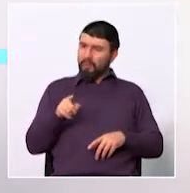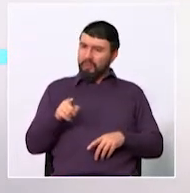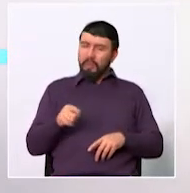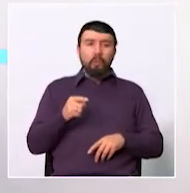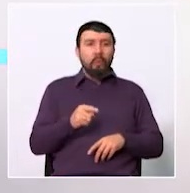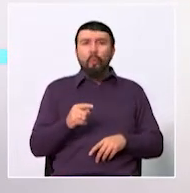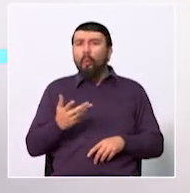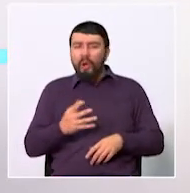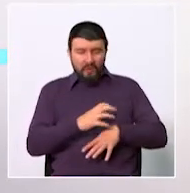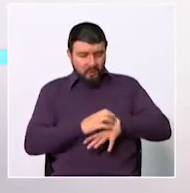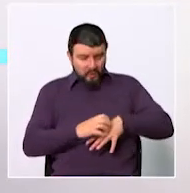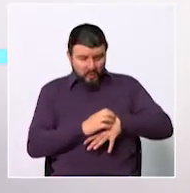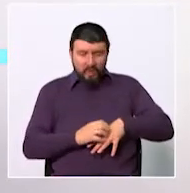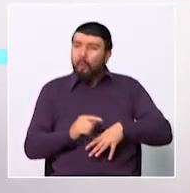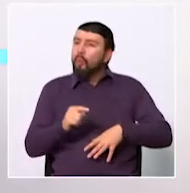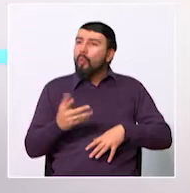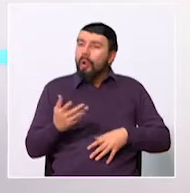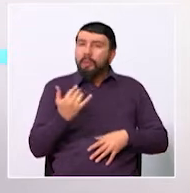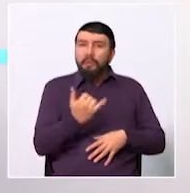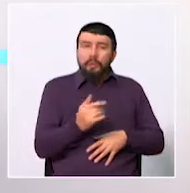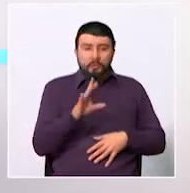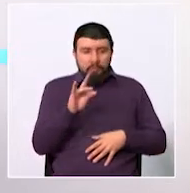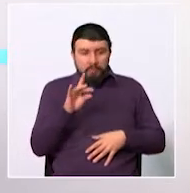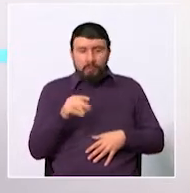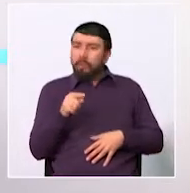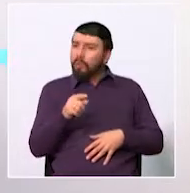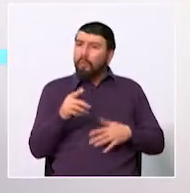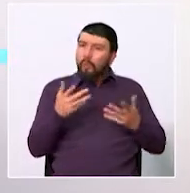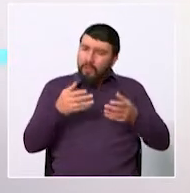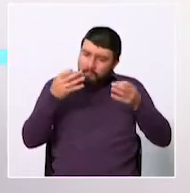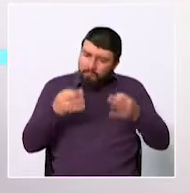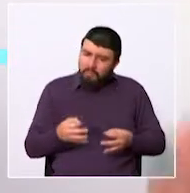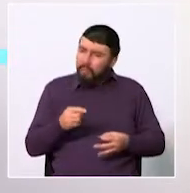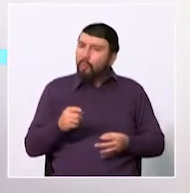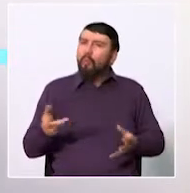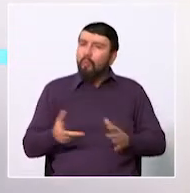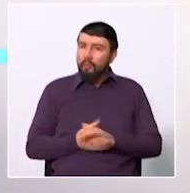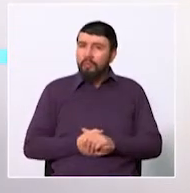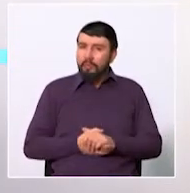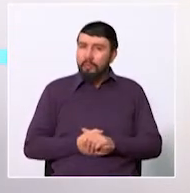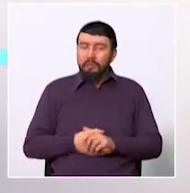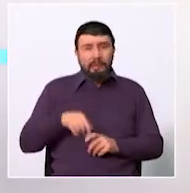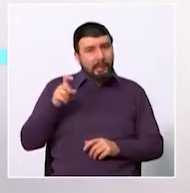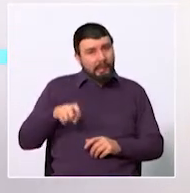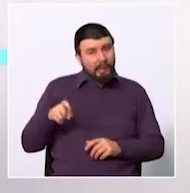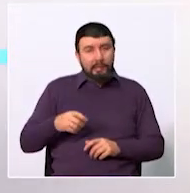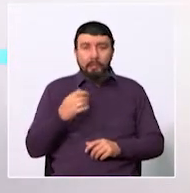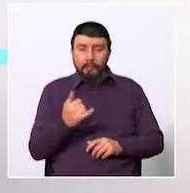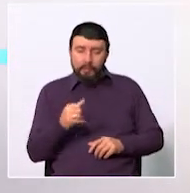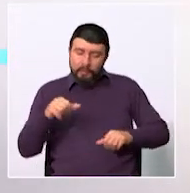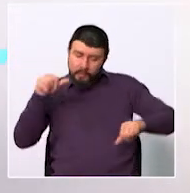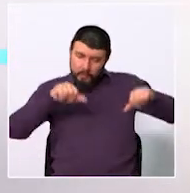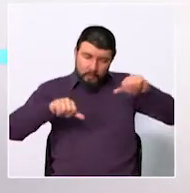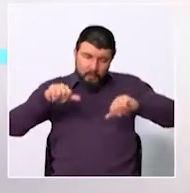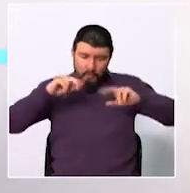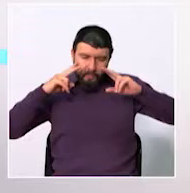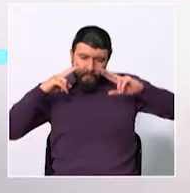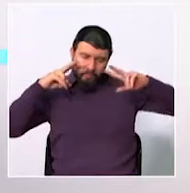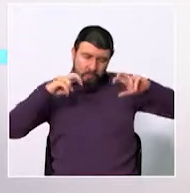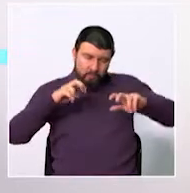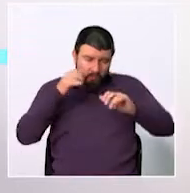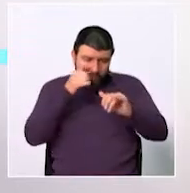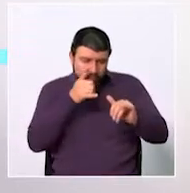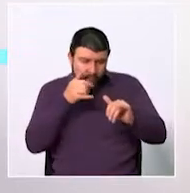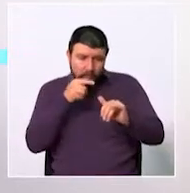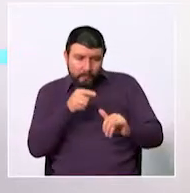piquiña cual flujo cual característica todo entonces hay que hacer un examen de laboratorio para definir si yo le